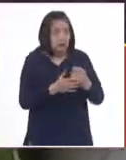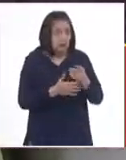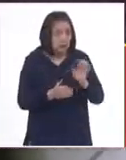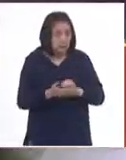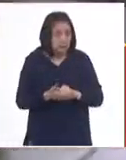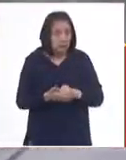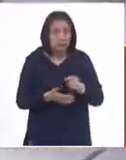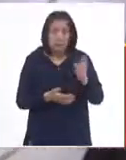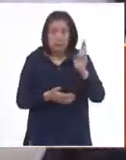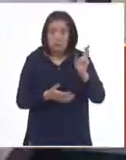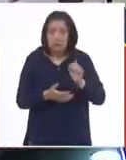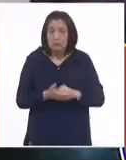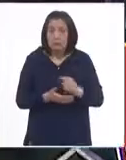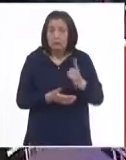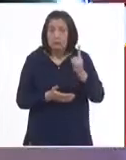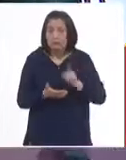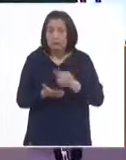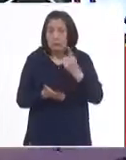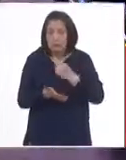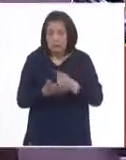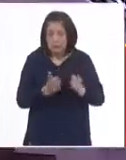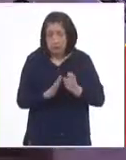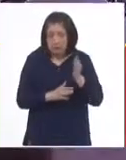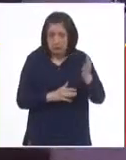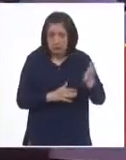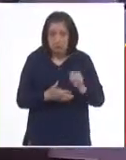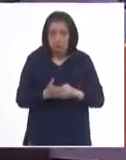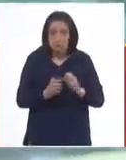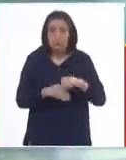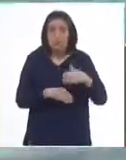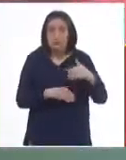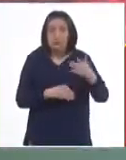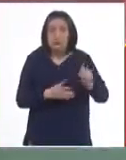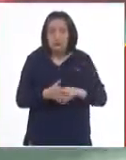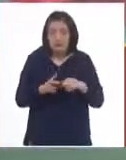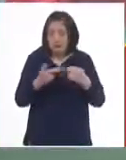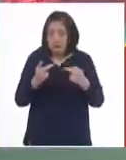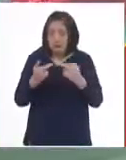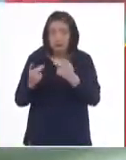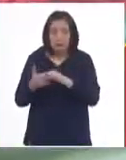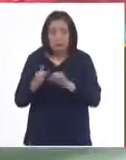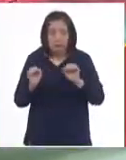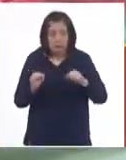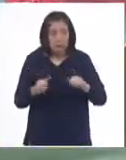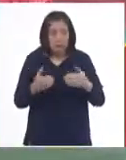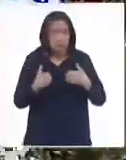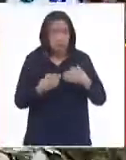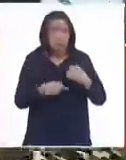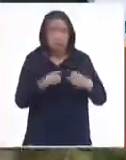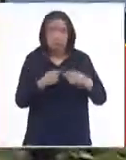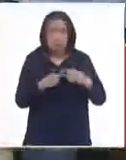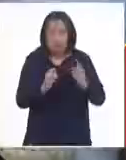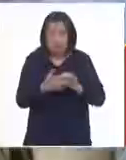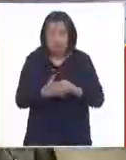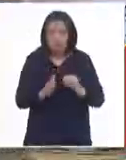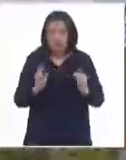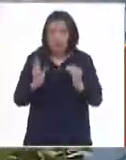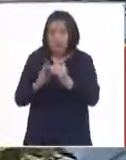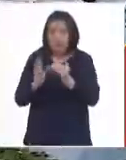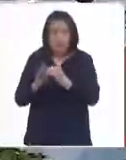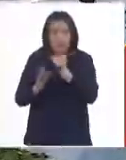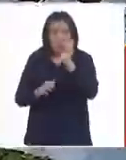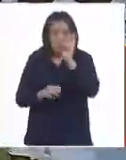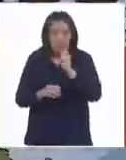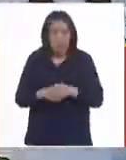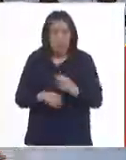lugar que el maestro visita una vez a la semana. Luego, para proseguir con la serie de reuniones que tiene diariamente, estuvo en la casa del maestro en la